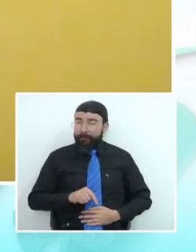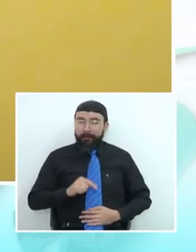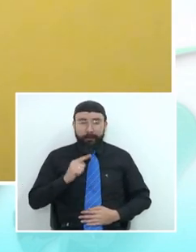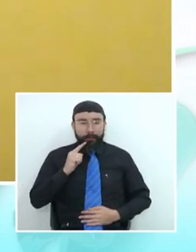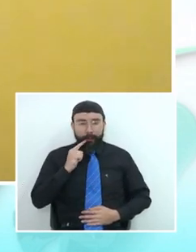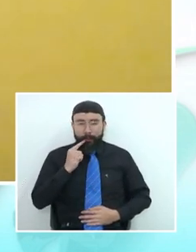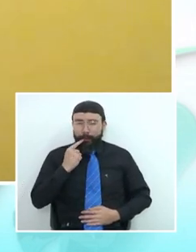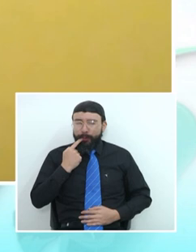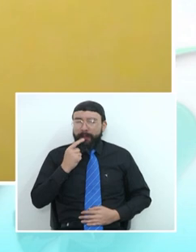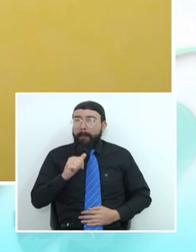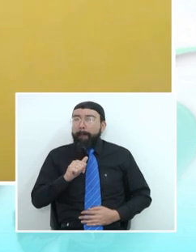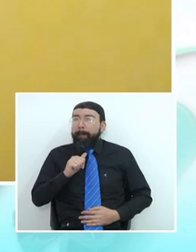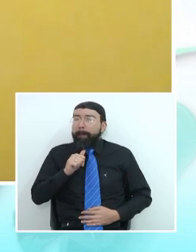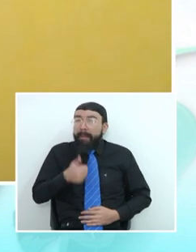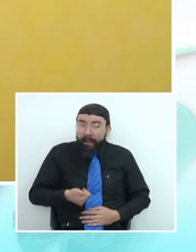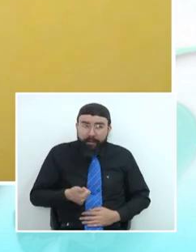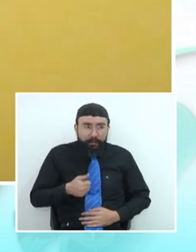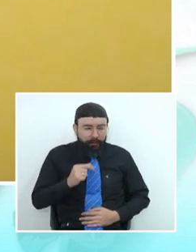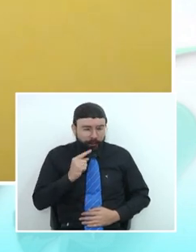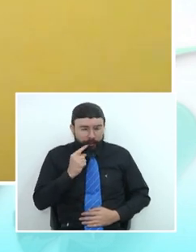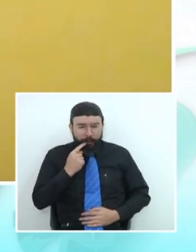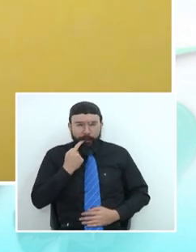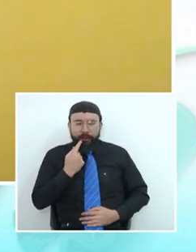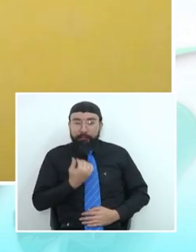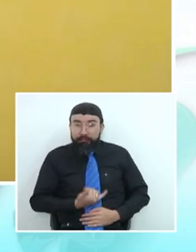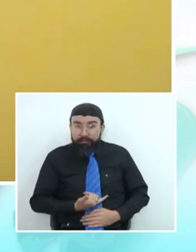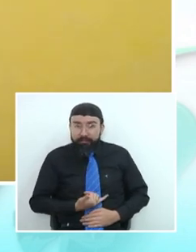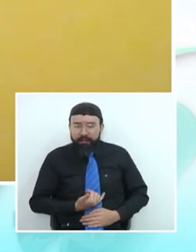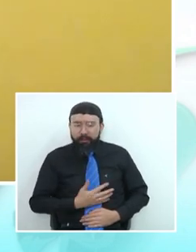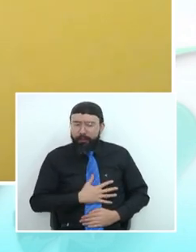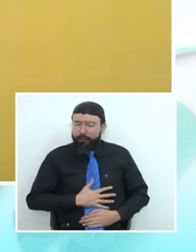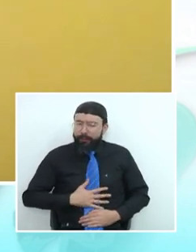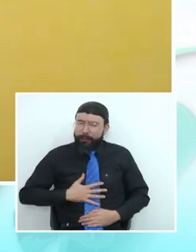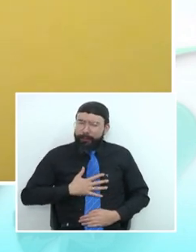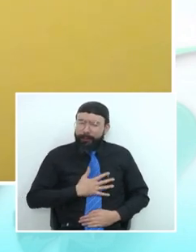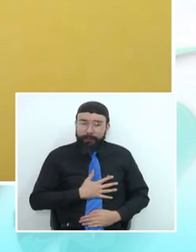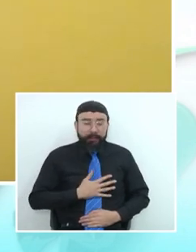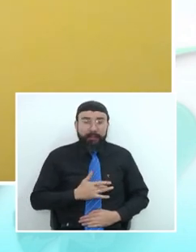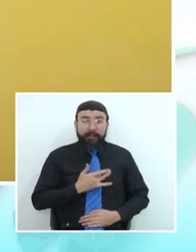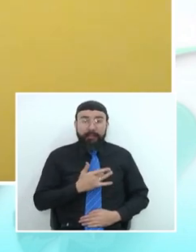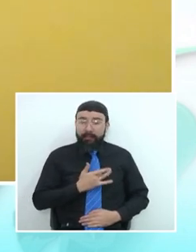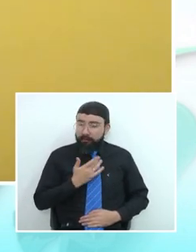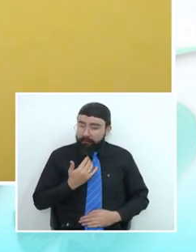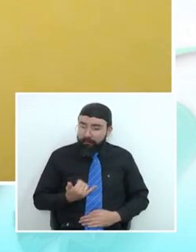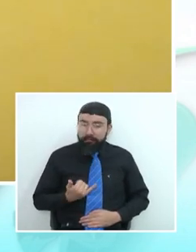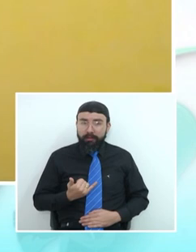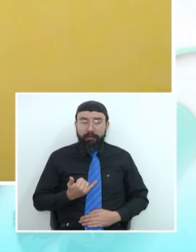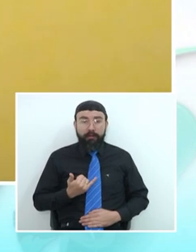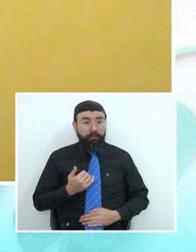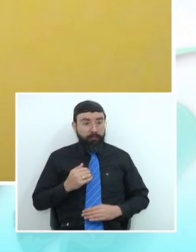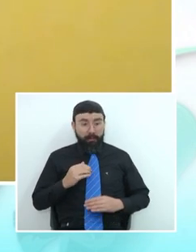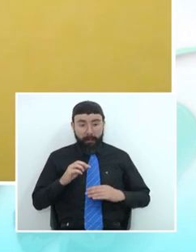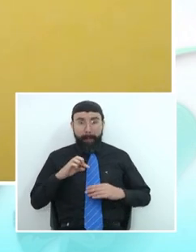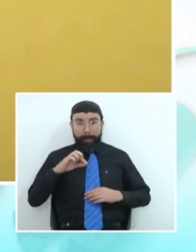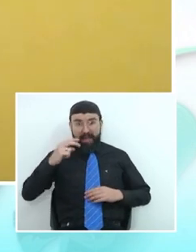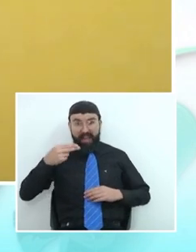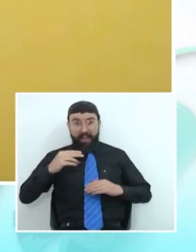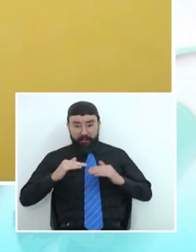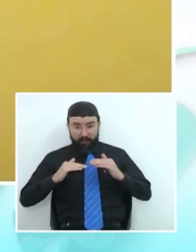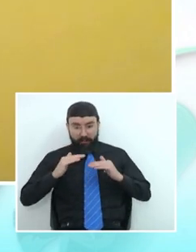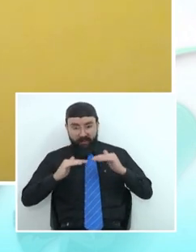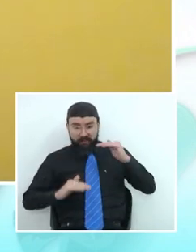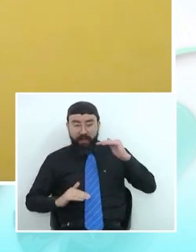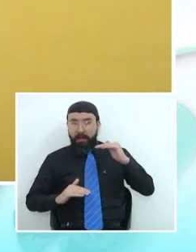en el organismo que ahí es cuando vemos cómo se pierde la alcalinidad y se